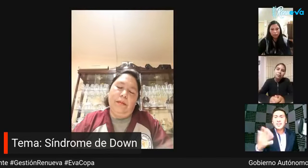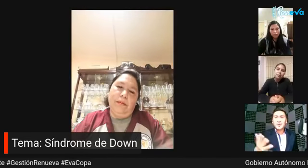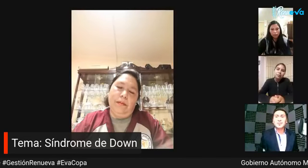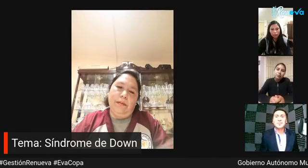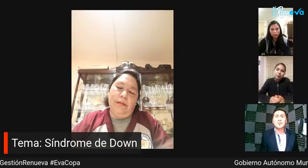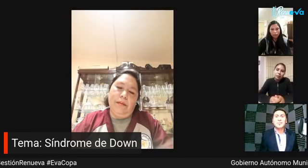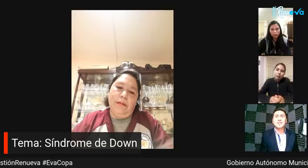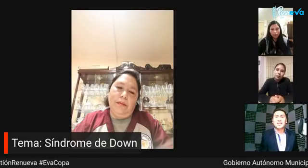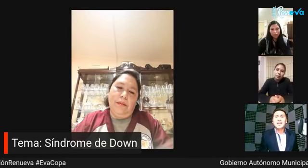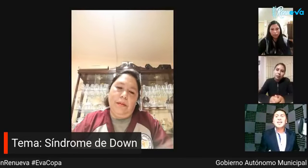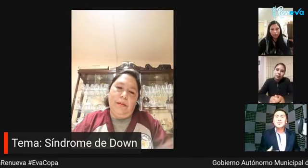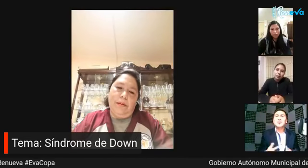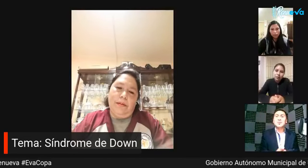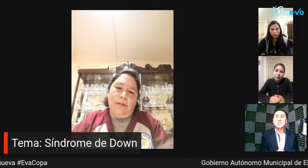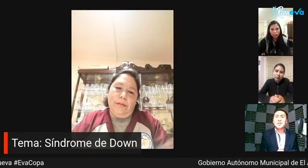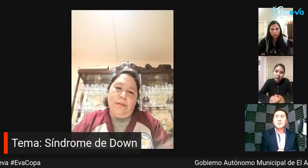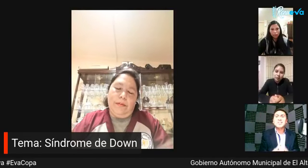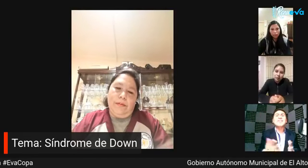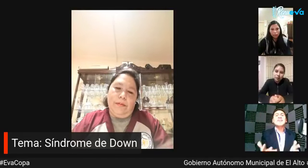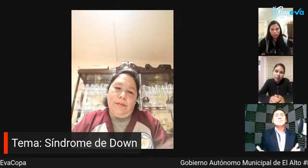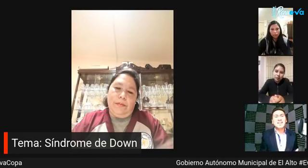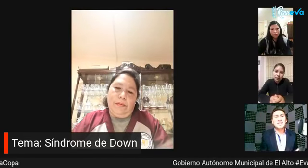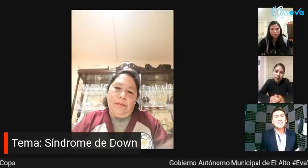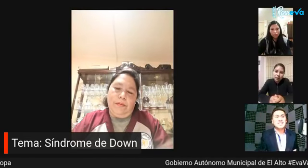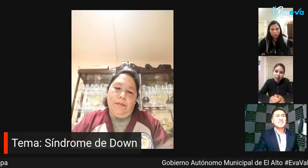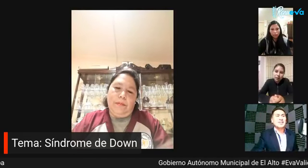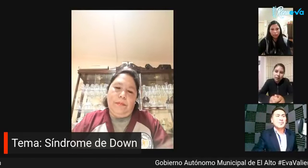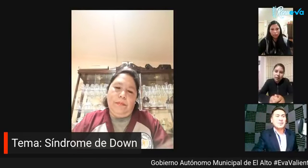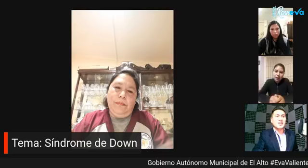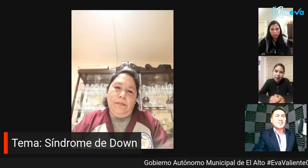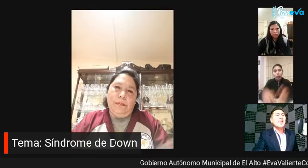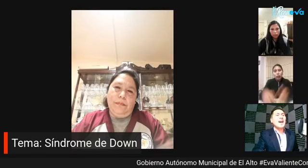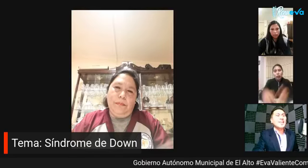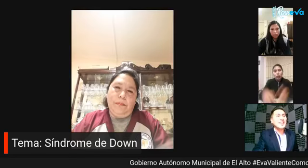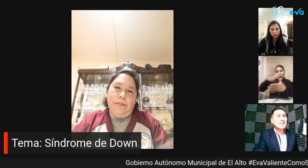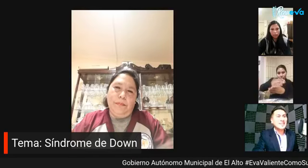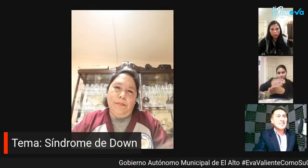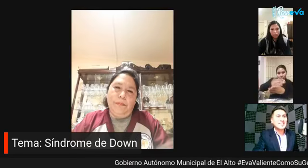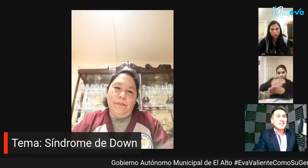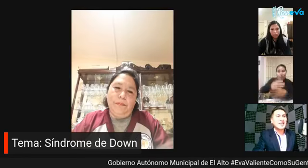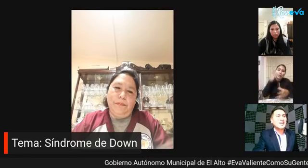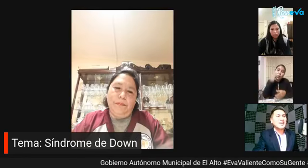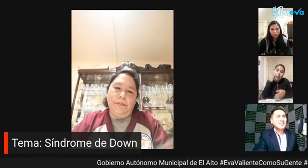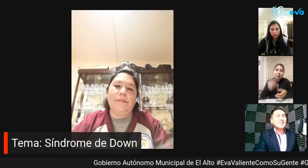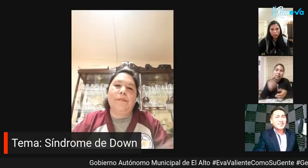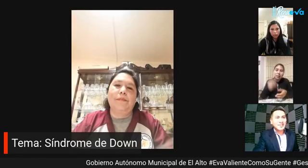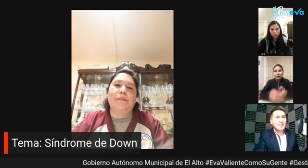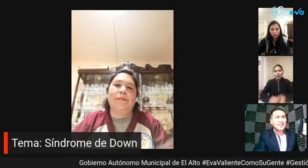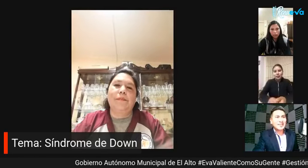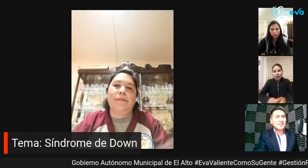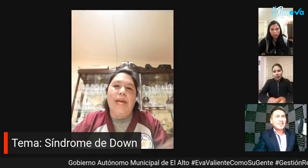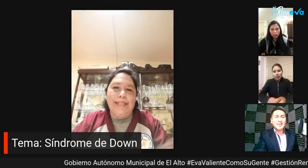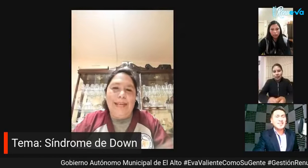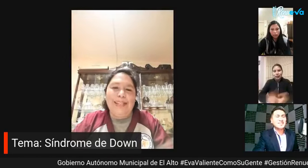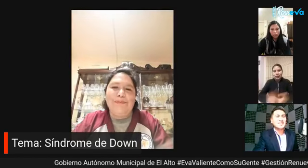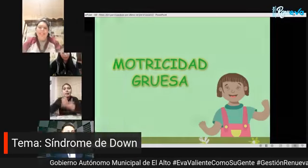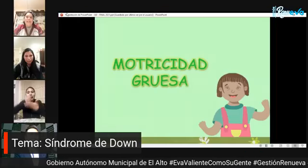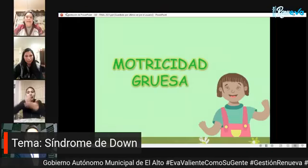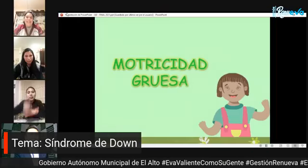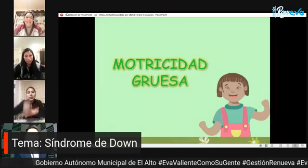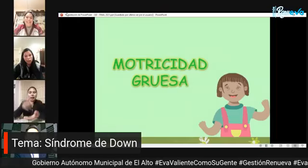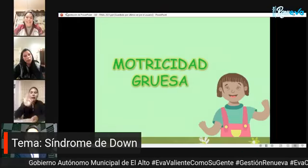y hoy nos va a compartir sus conocimientos y experiencias terapéuticas. Adelante, licenciada. Adelante, así es,